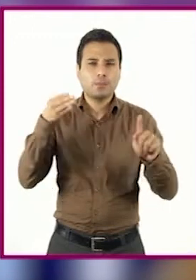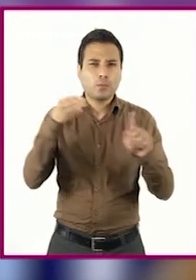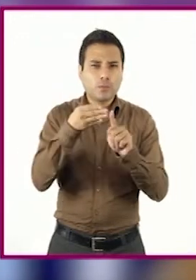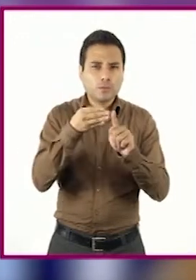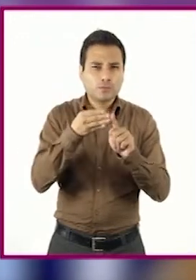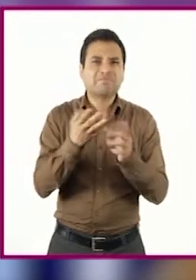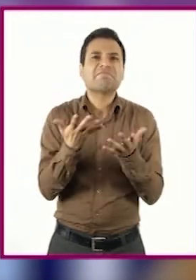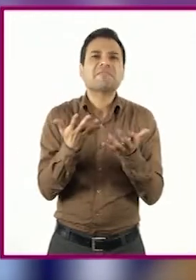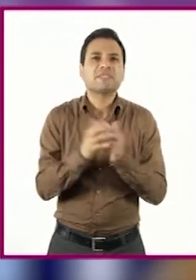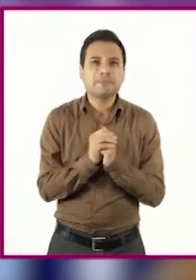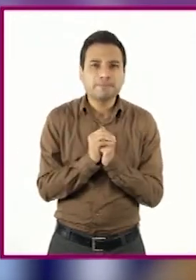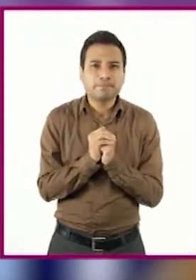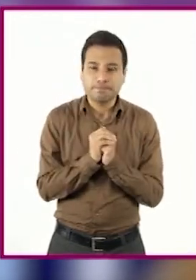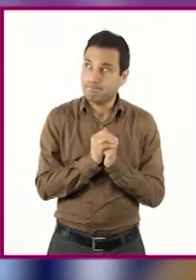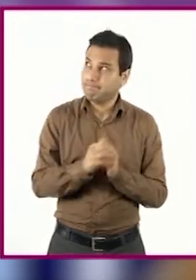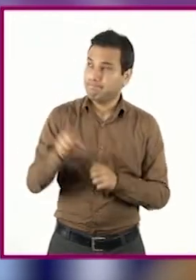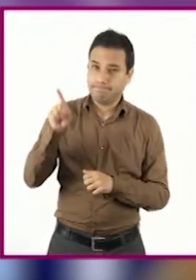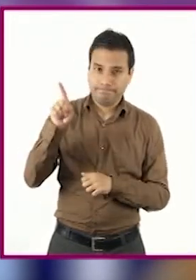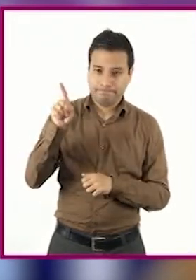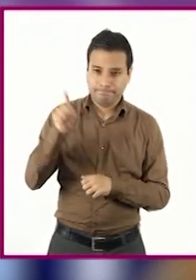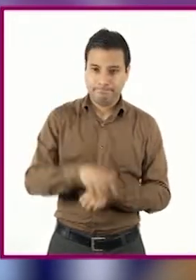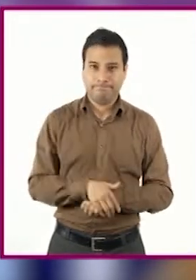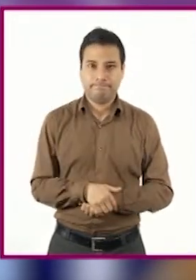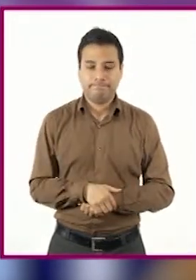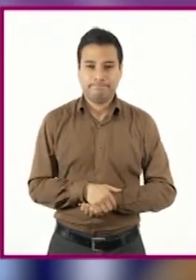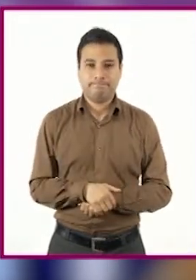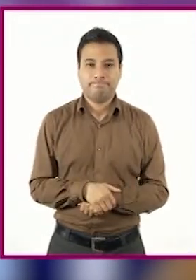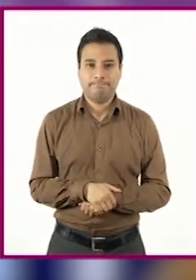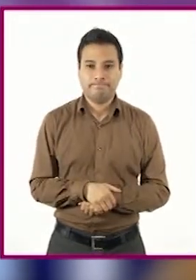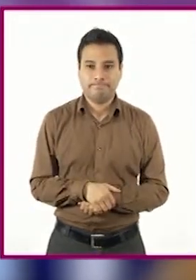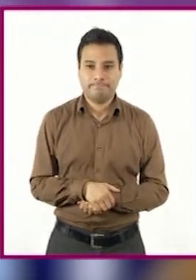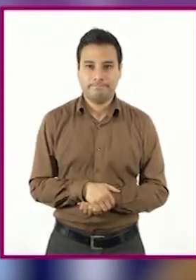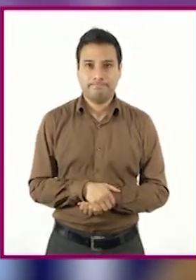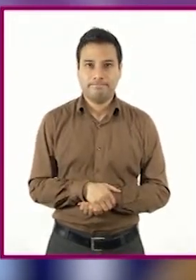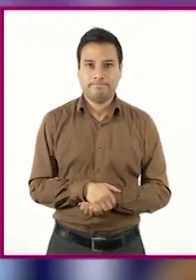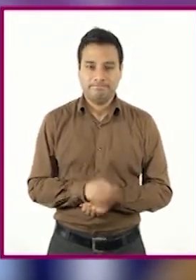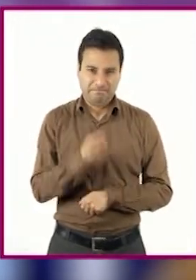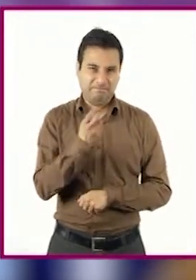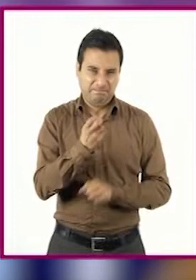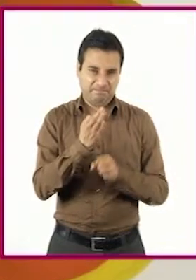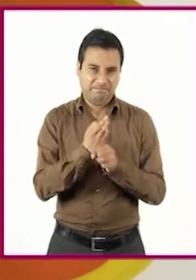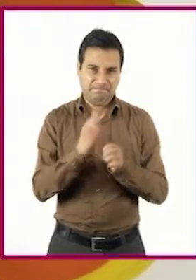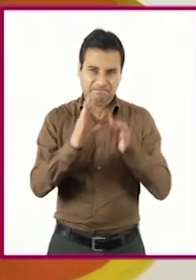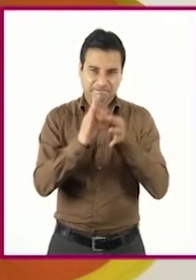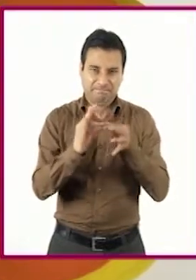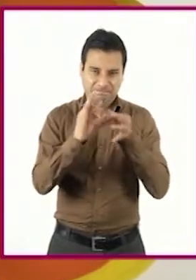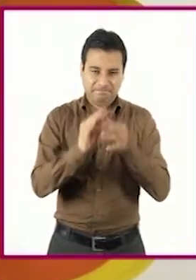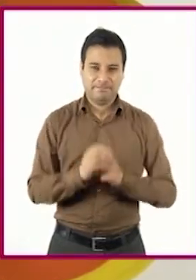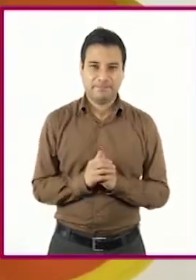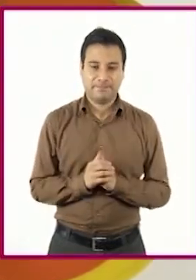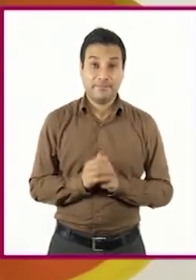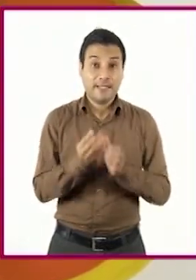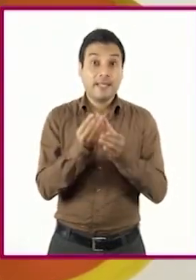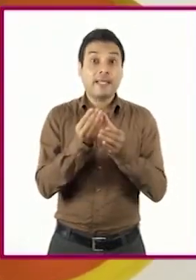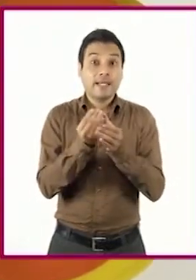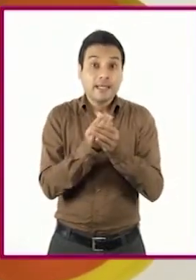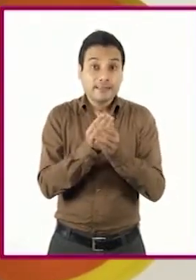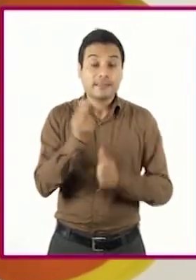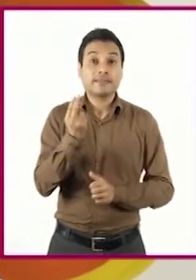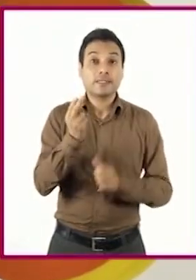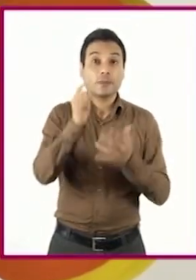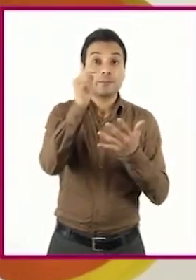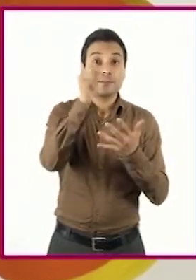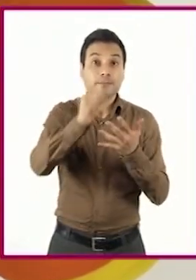es dar sentido y significado a las gráficas circulares e histogramas. Para la sesión les pedimos tener a la